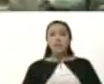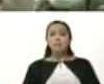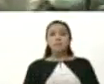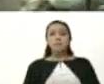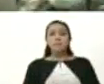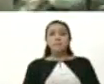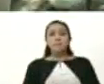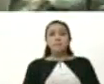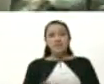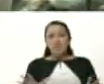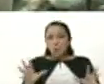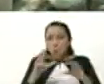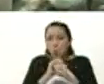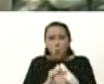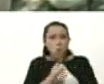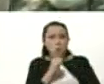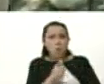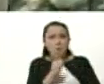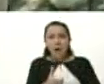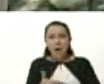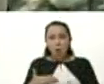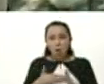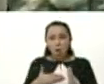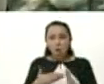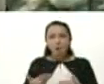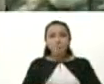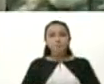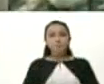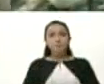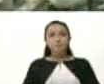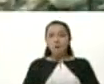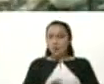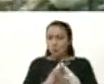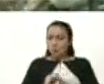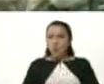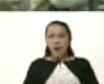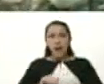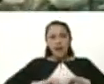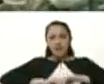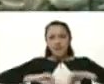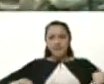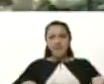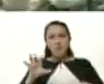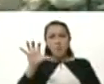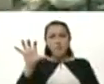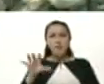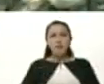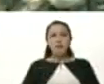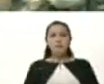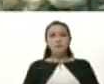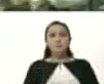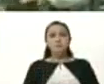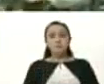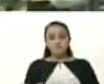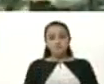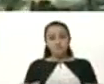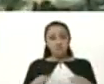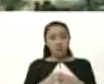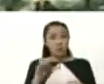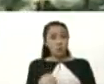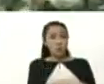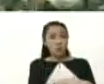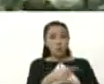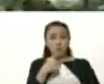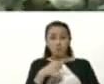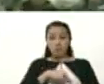de lo oscuro, de lo feo, cuando tratan de dividirnos como país-nación. Decir Serenata Guayanesa es decir que